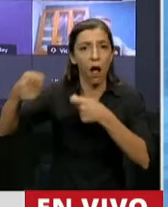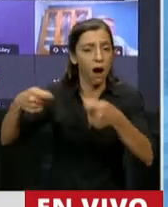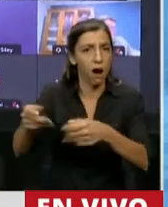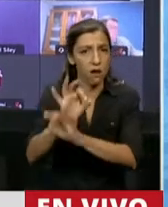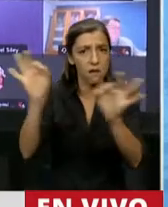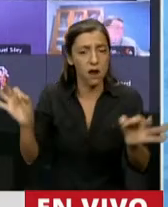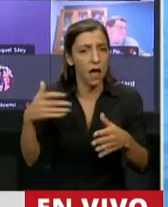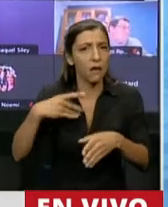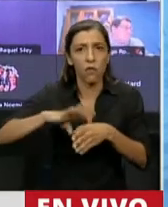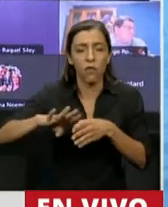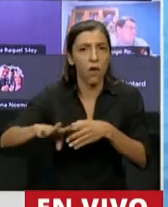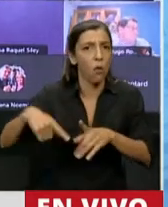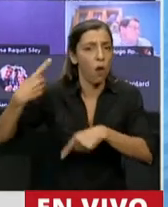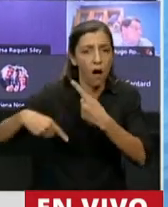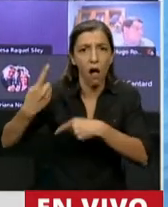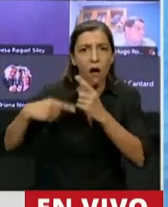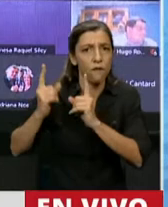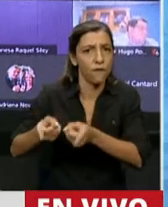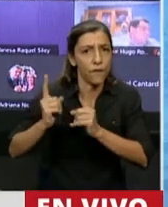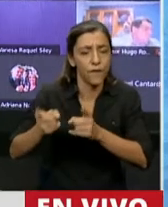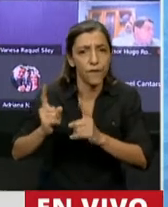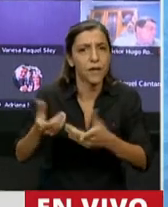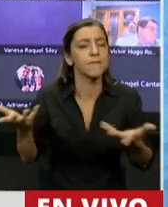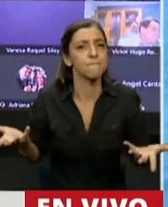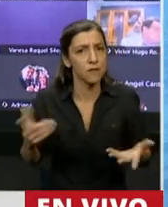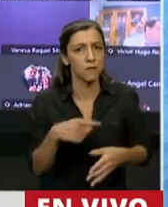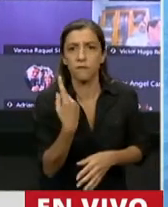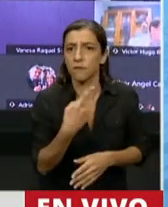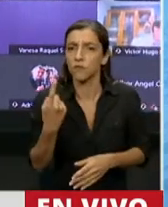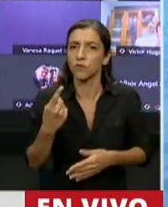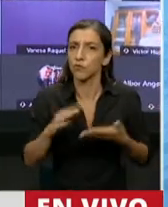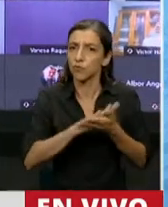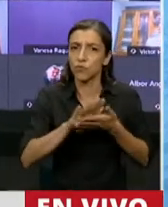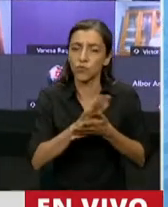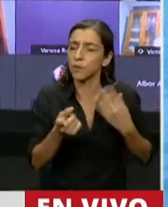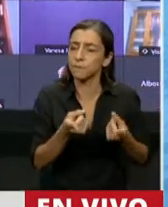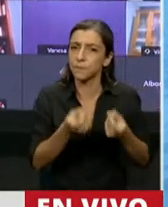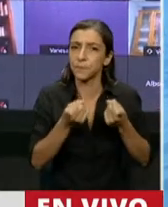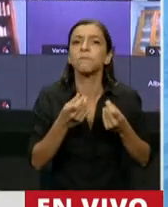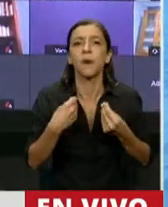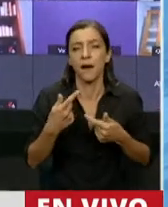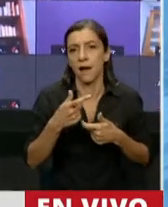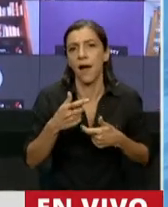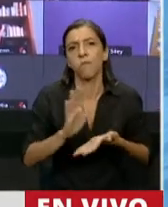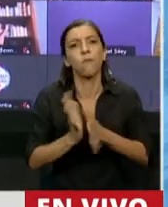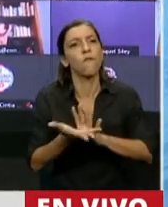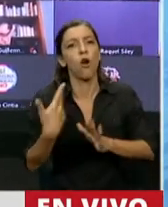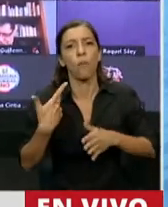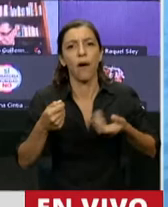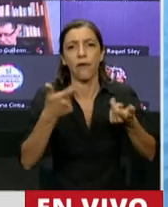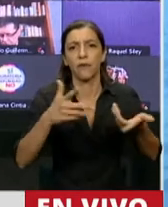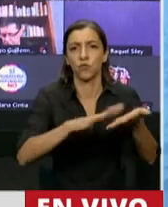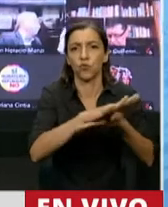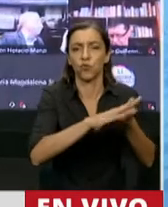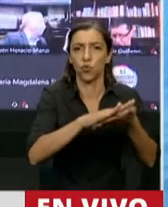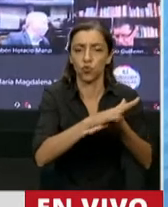saldarse, y es necesario buscar una salida que le dé respuesta a estos afiliados. Estos